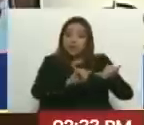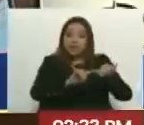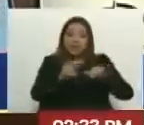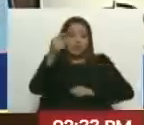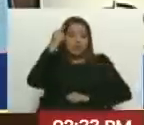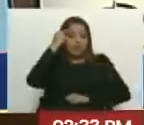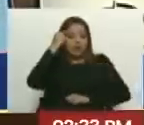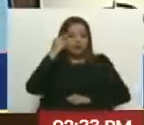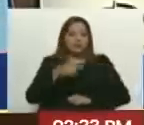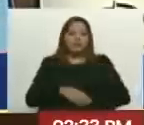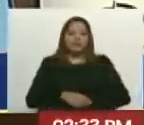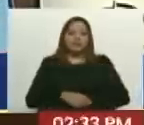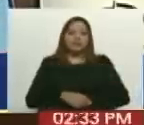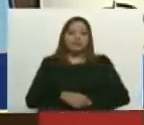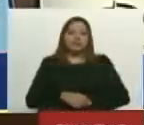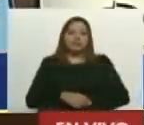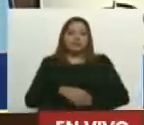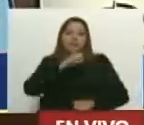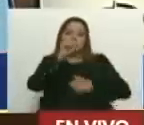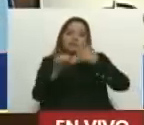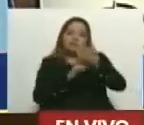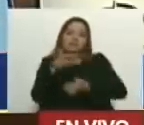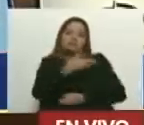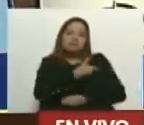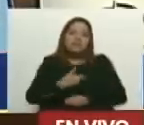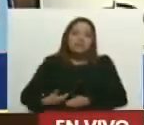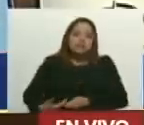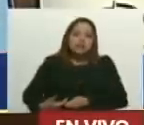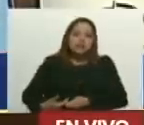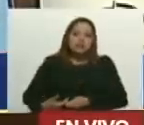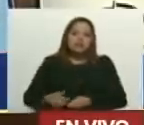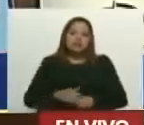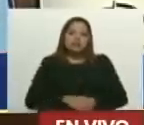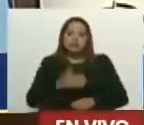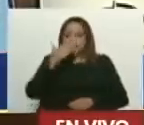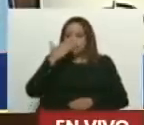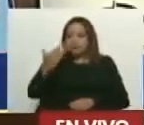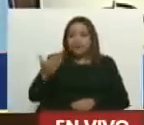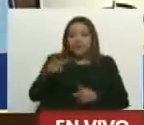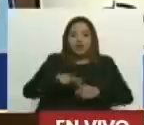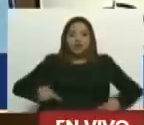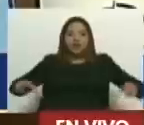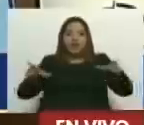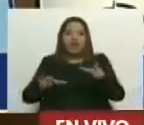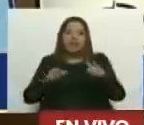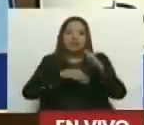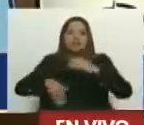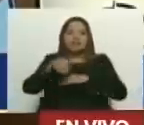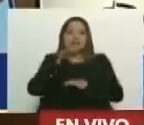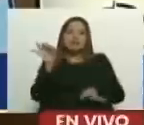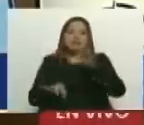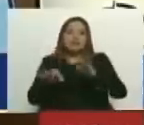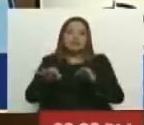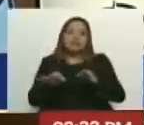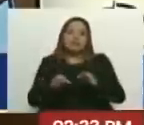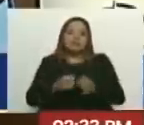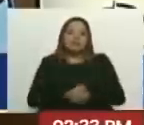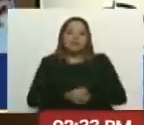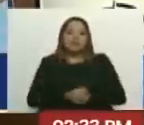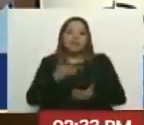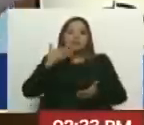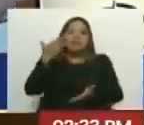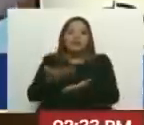fecha, ciudadano vicepresidente, consigne ante la Sala de Casación Penal del Tribunal Supremo de Justicia la solicitud